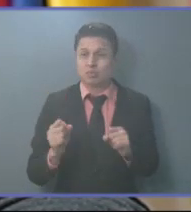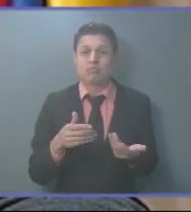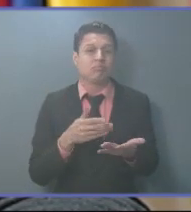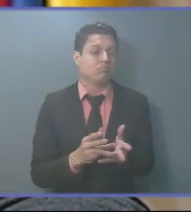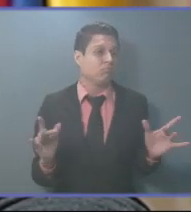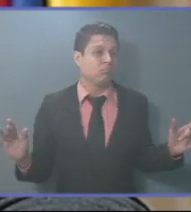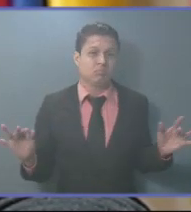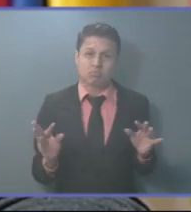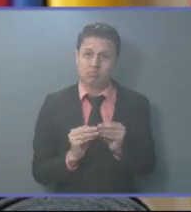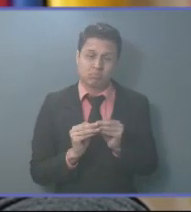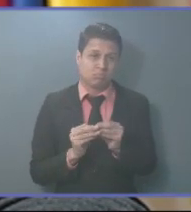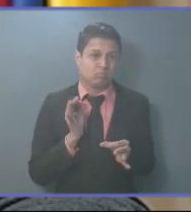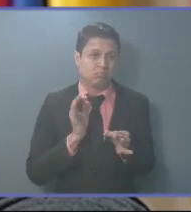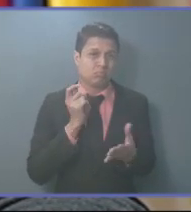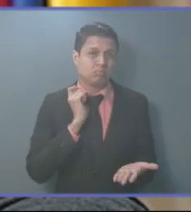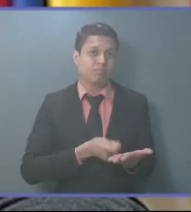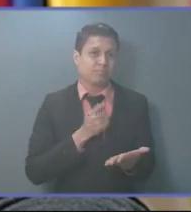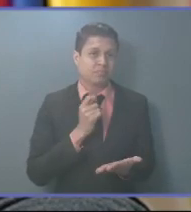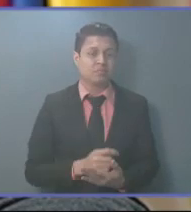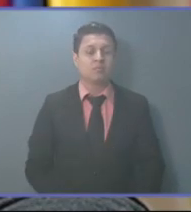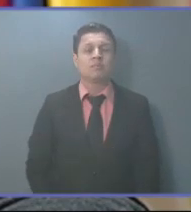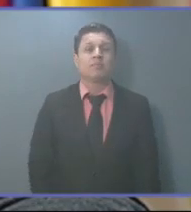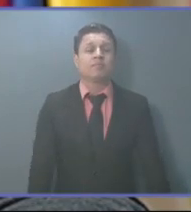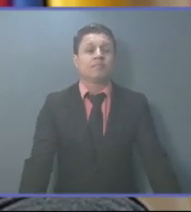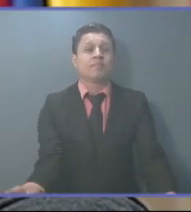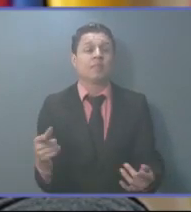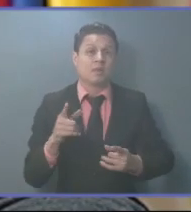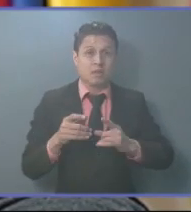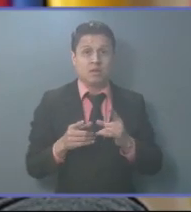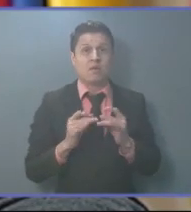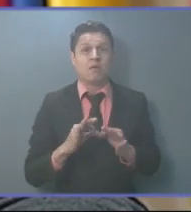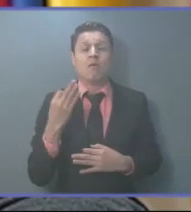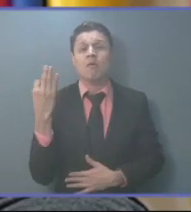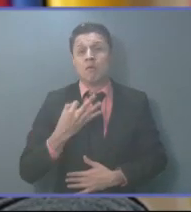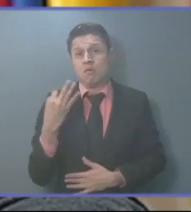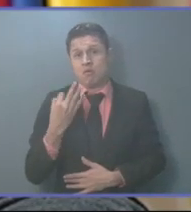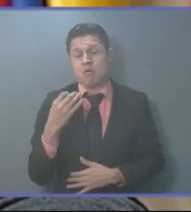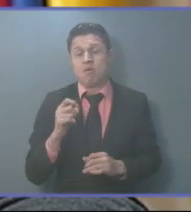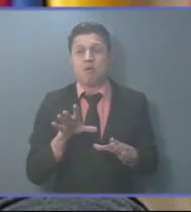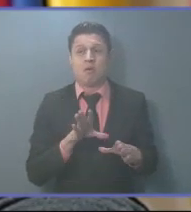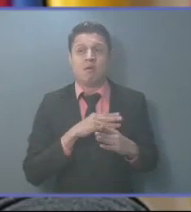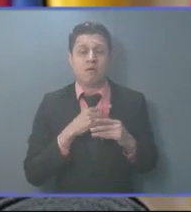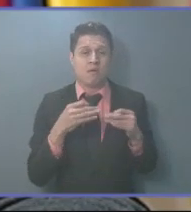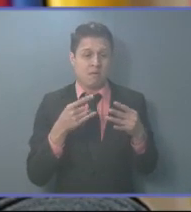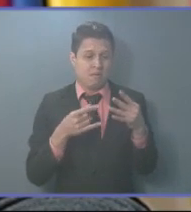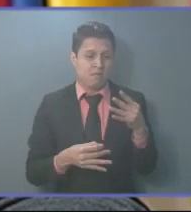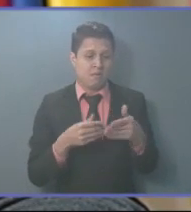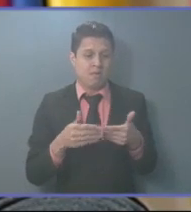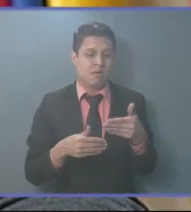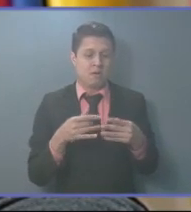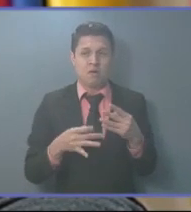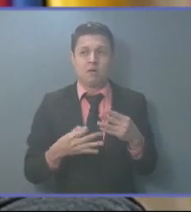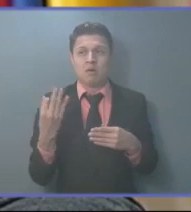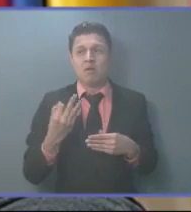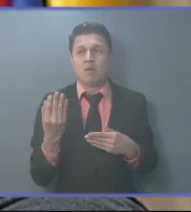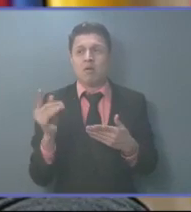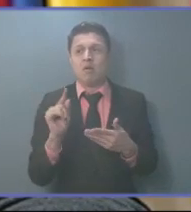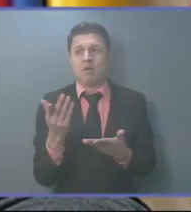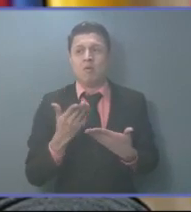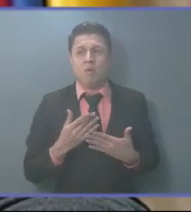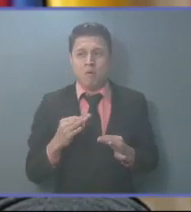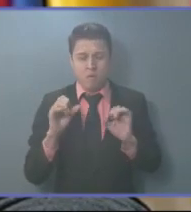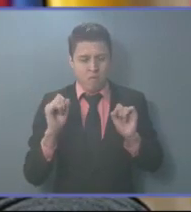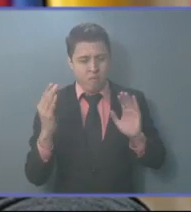de asistir a sus lugares de trabajo por lo que es procedente adoptar disposiciones legales que les permitan